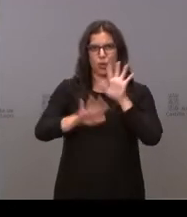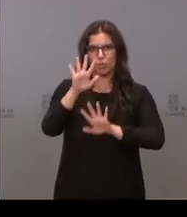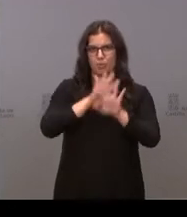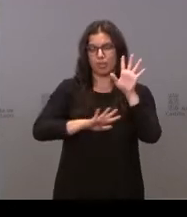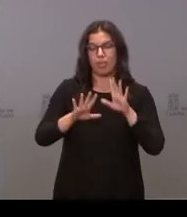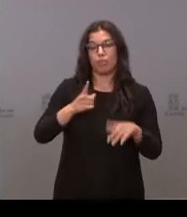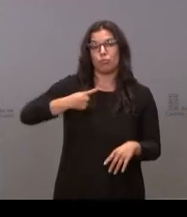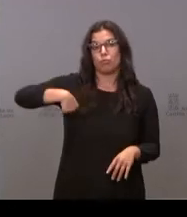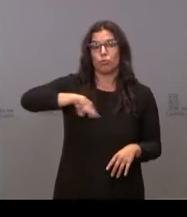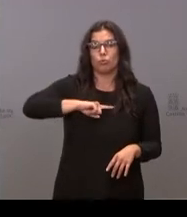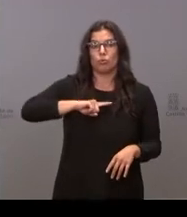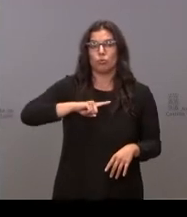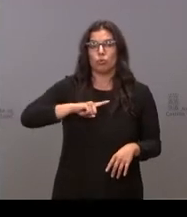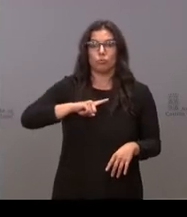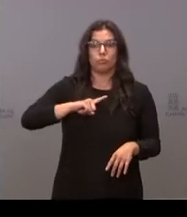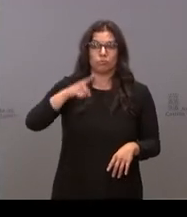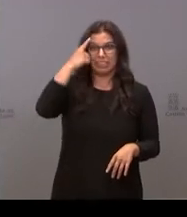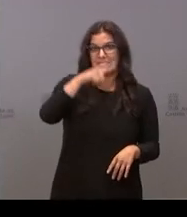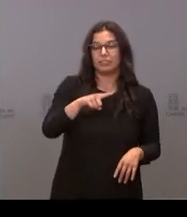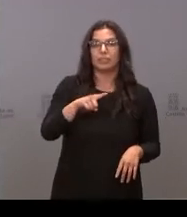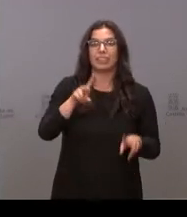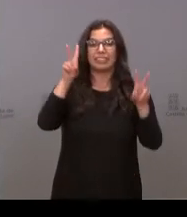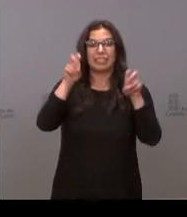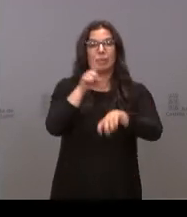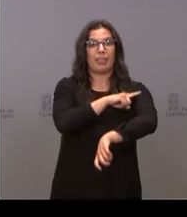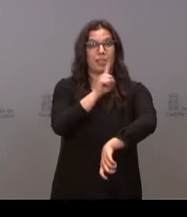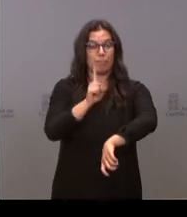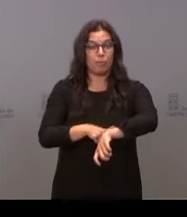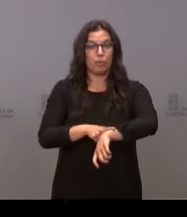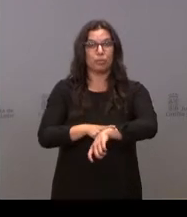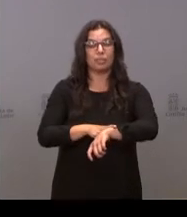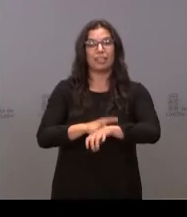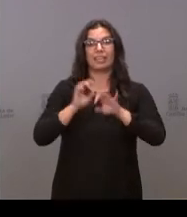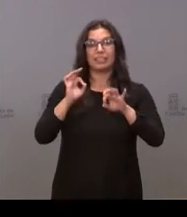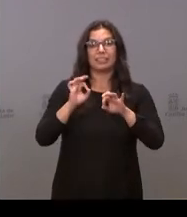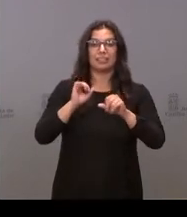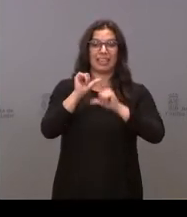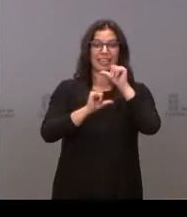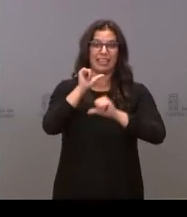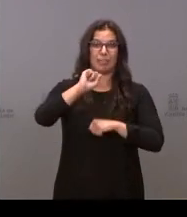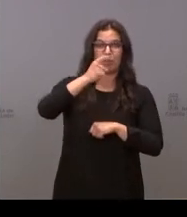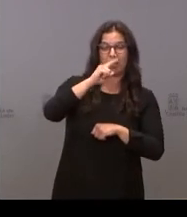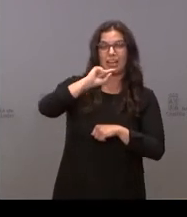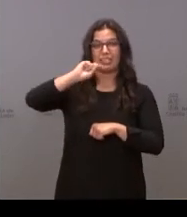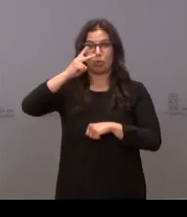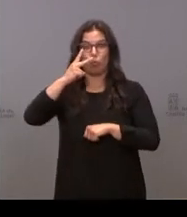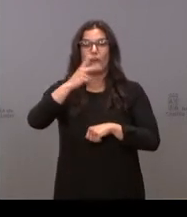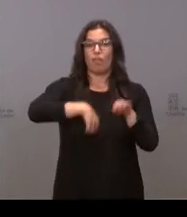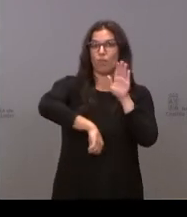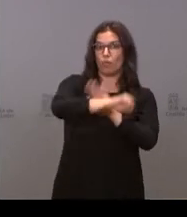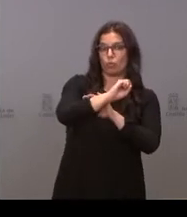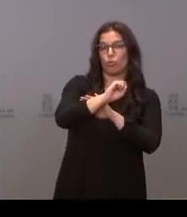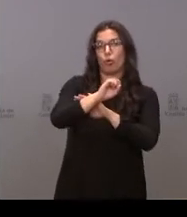Nosotros sabéis que el tema del deporte de primera, segunda división de fútbol y el deporte,